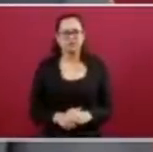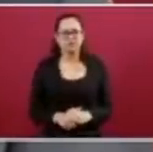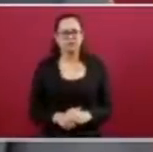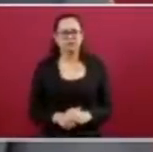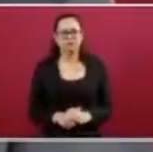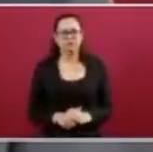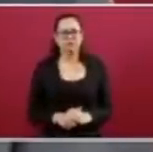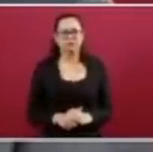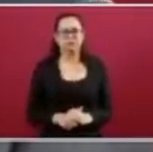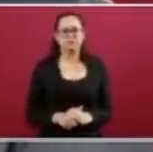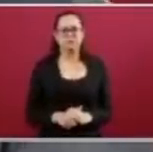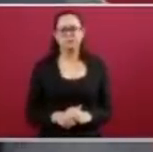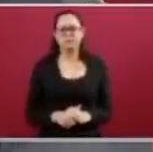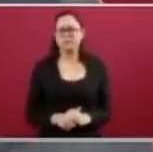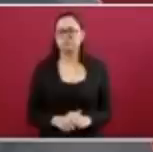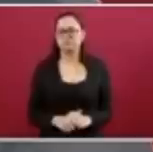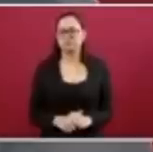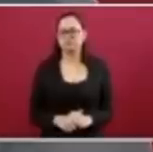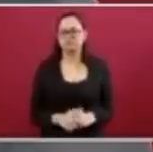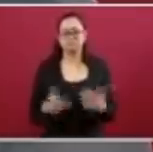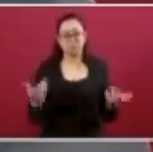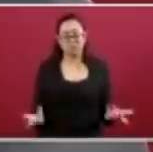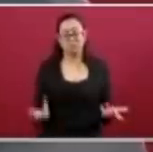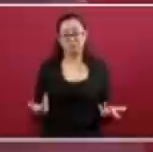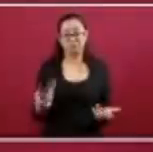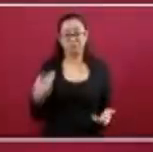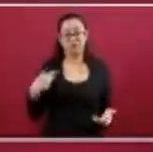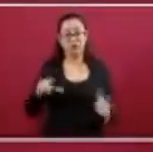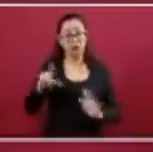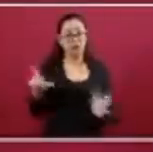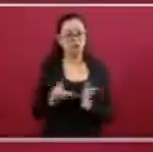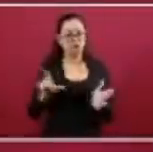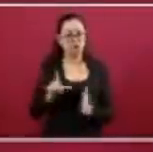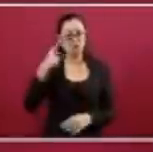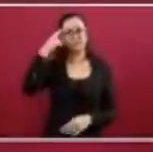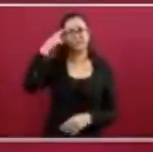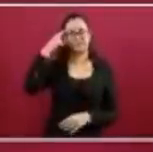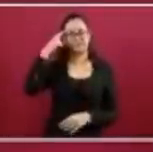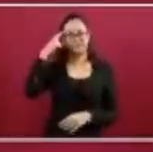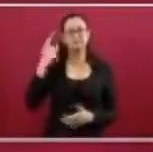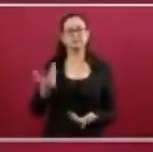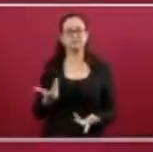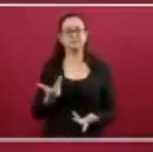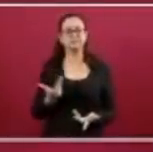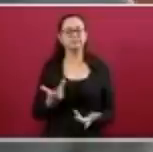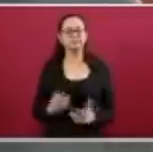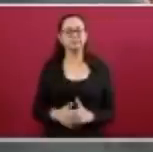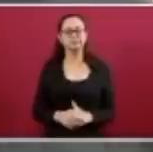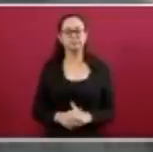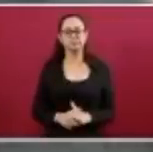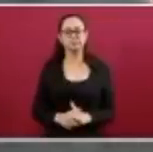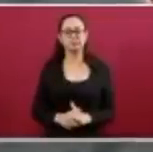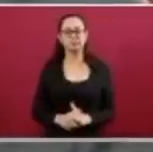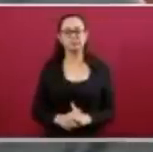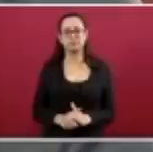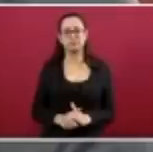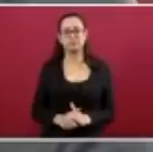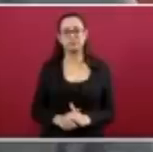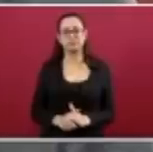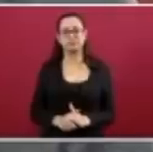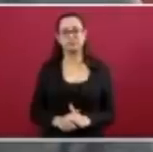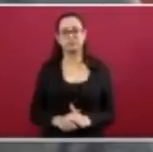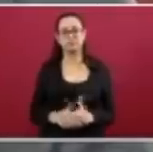es muy aleccionador de cómo, así,